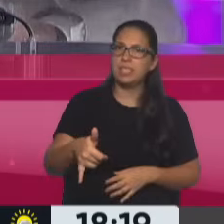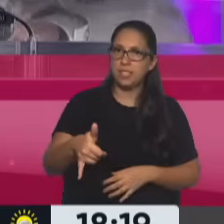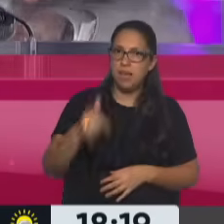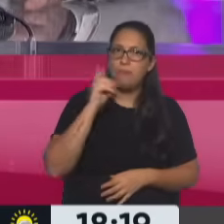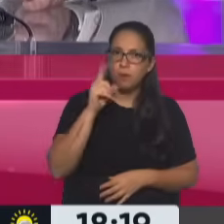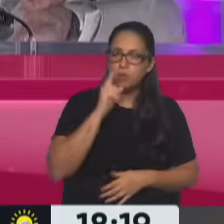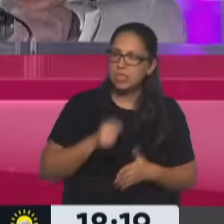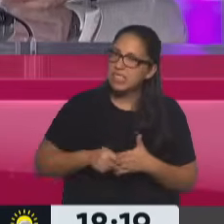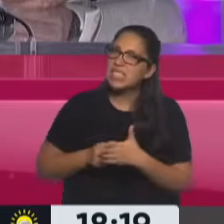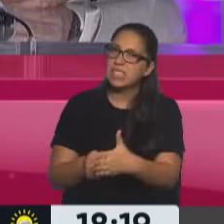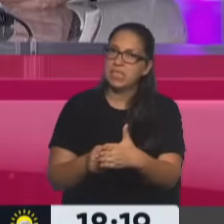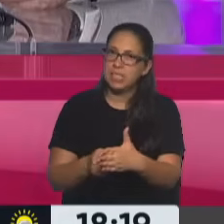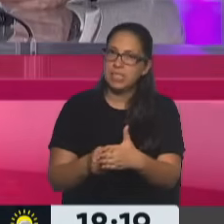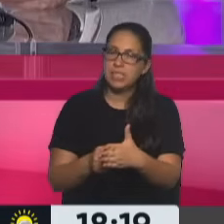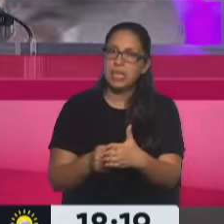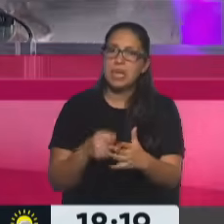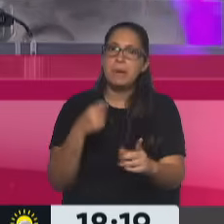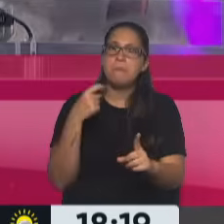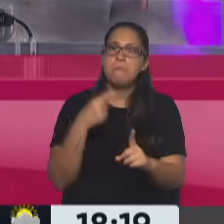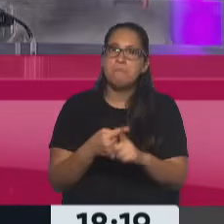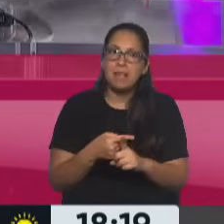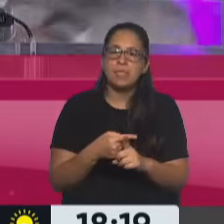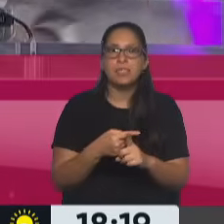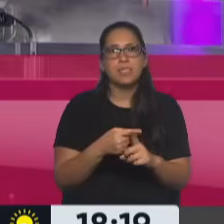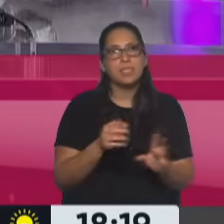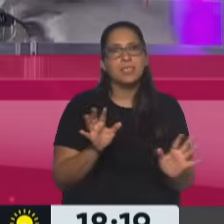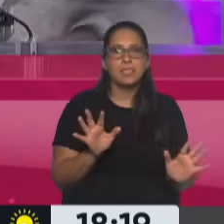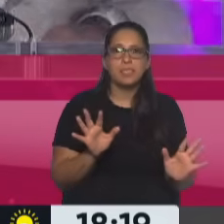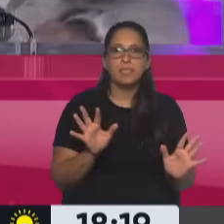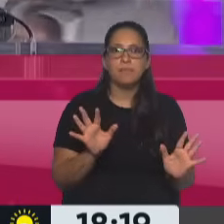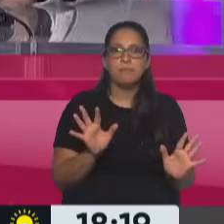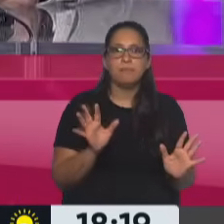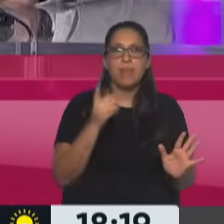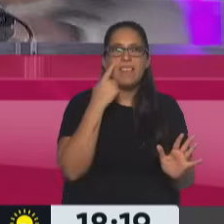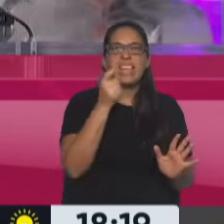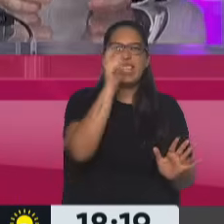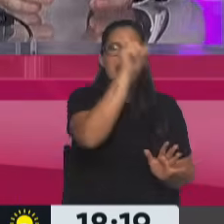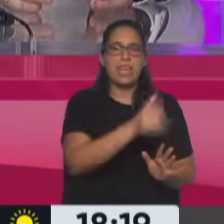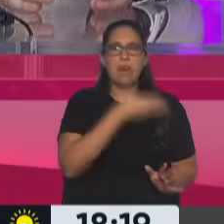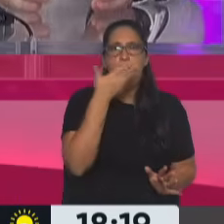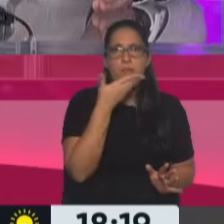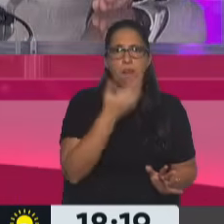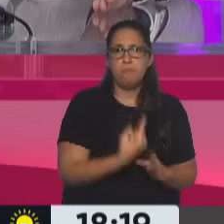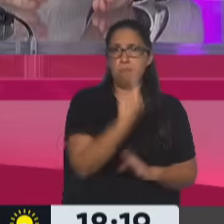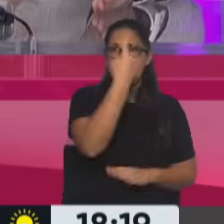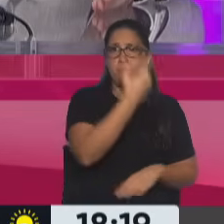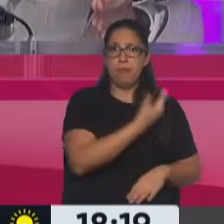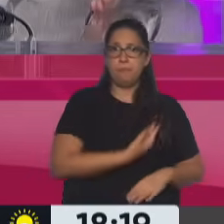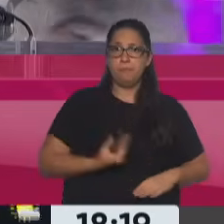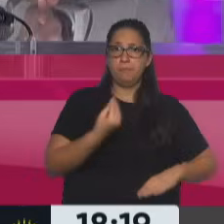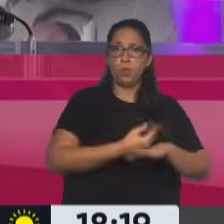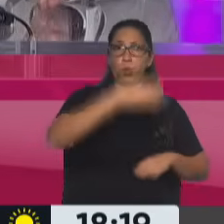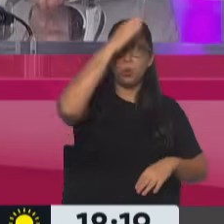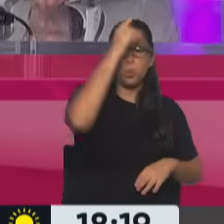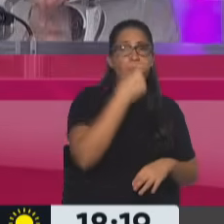Ahora, yo tomo la palabra del liderazgo al valor, a quien lo está diciendo. En el primer mandato, Trump le